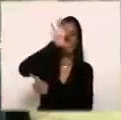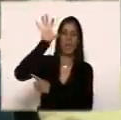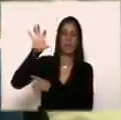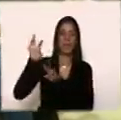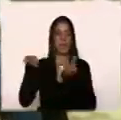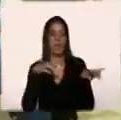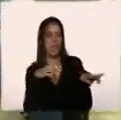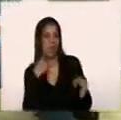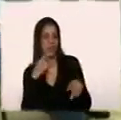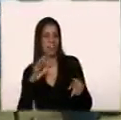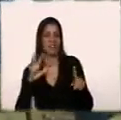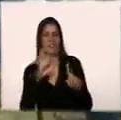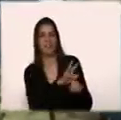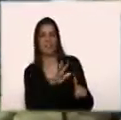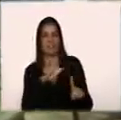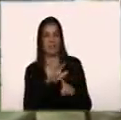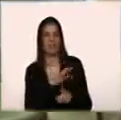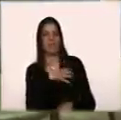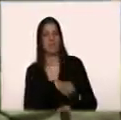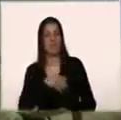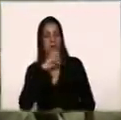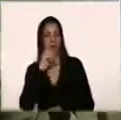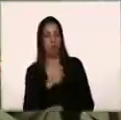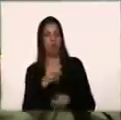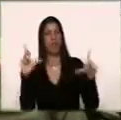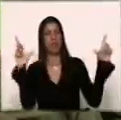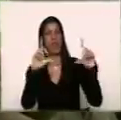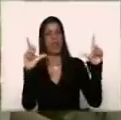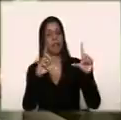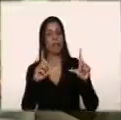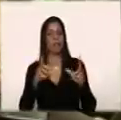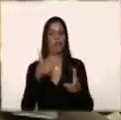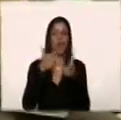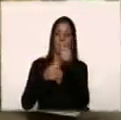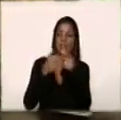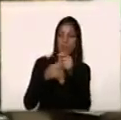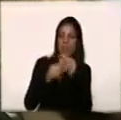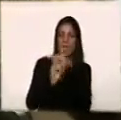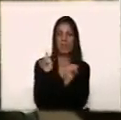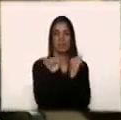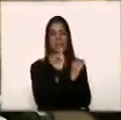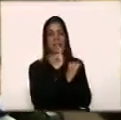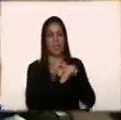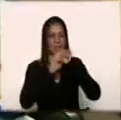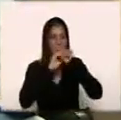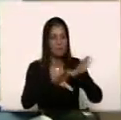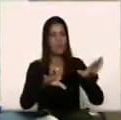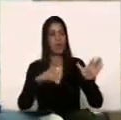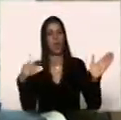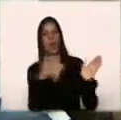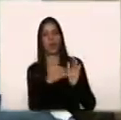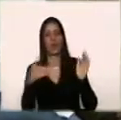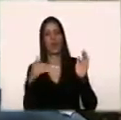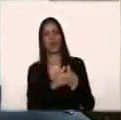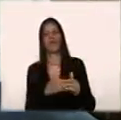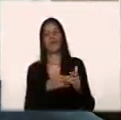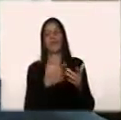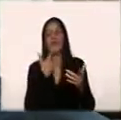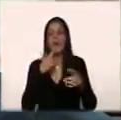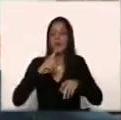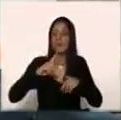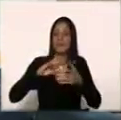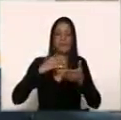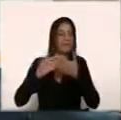ver con una guerra de cuarta generación, una guerra de baja intensidad, pero que sabemos que puede convertirse de momento a